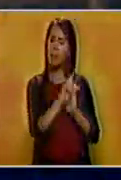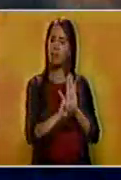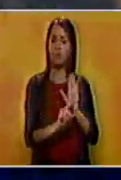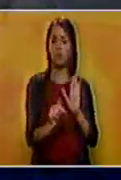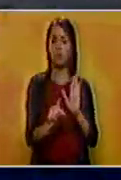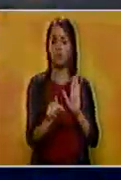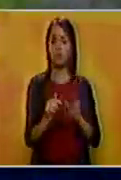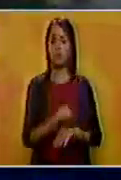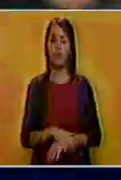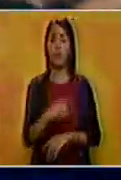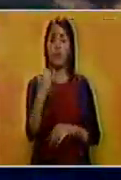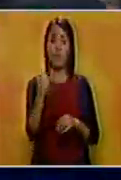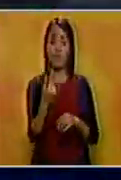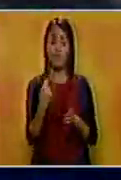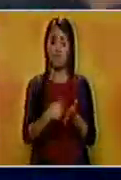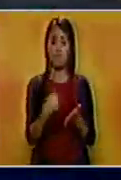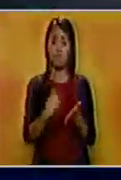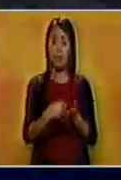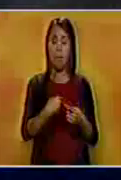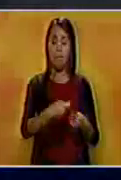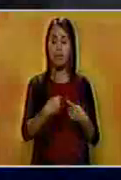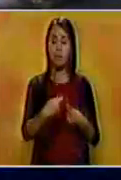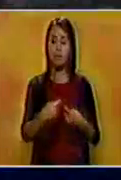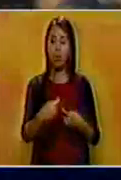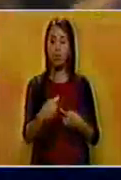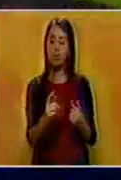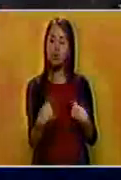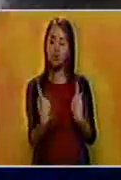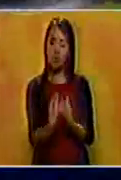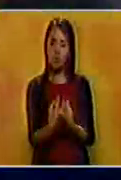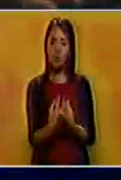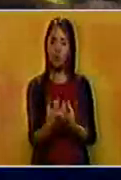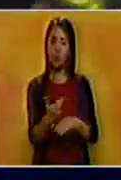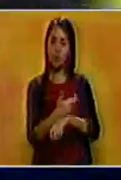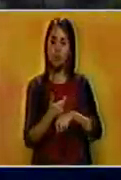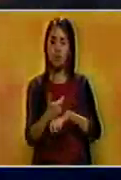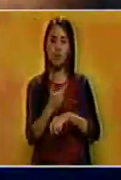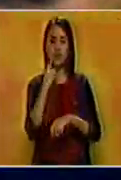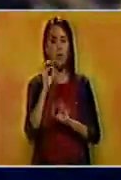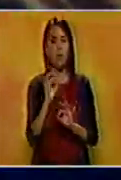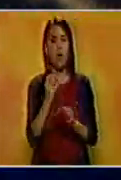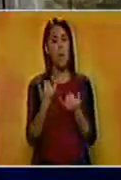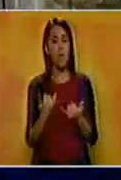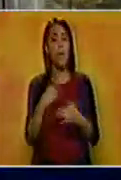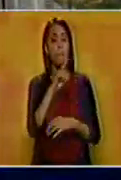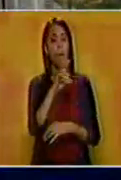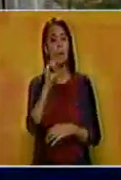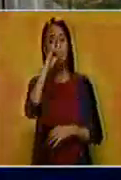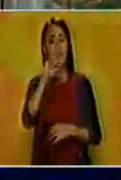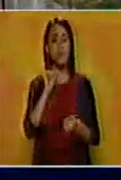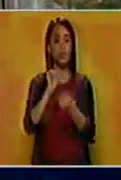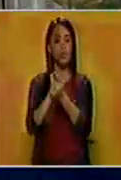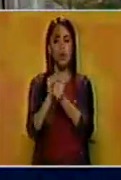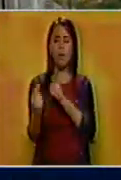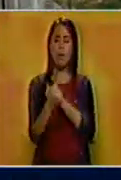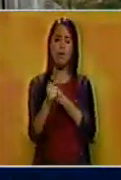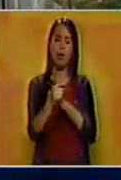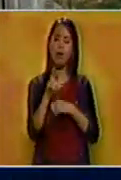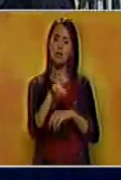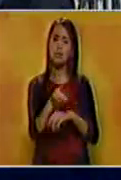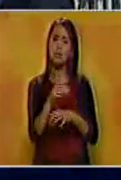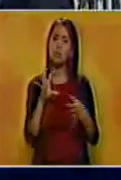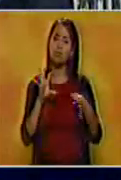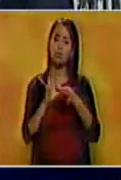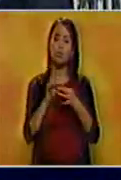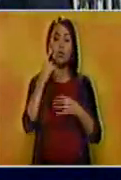malversación de un fondo de inversión estatal. El ex mandatario se enfrenta a una pena de 20 años de prisión por las acusaciones relacionadas